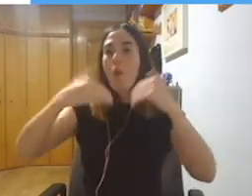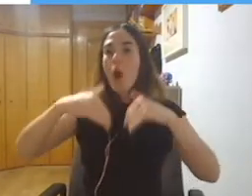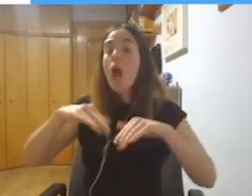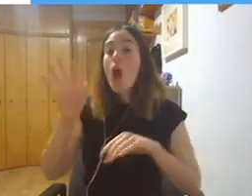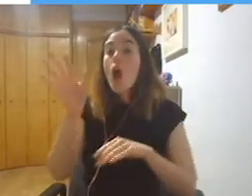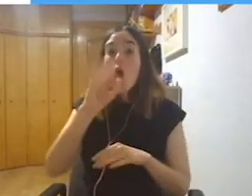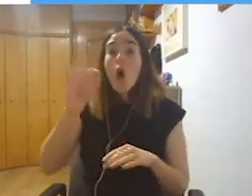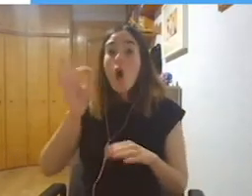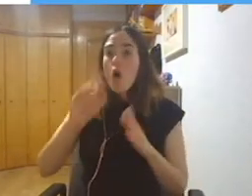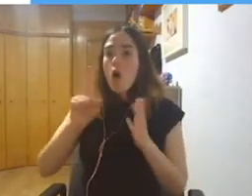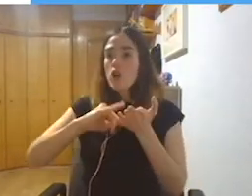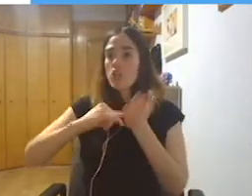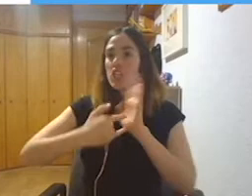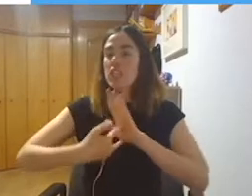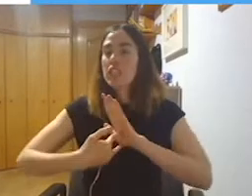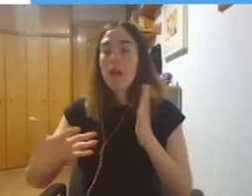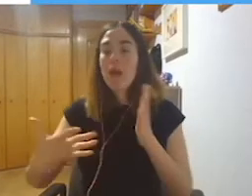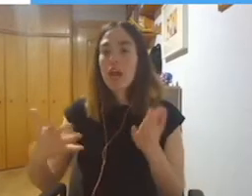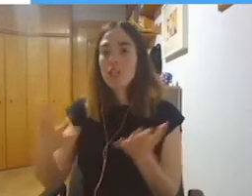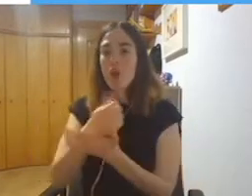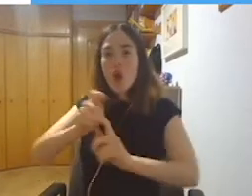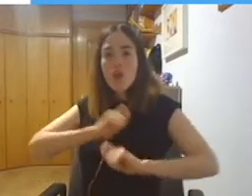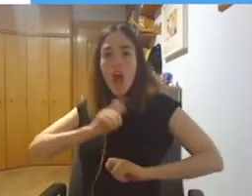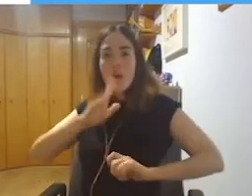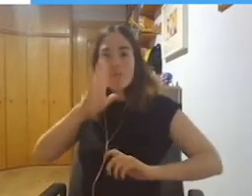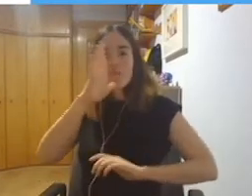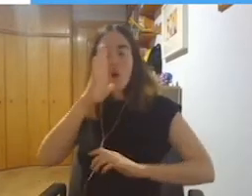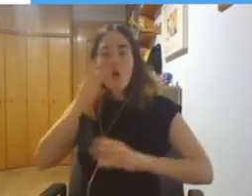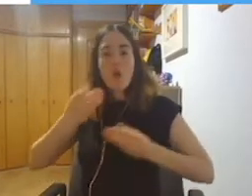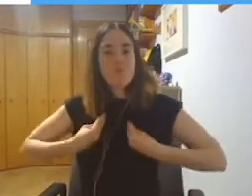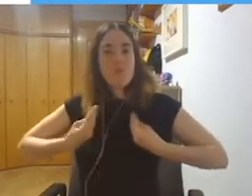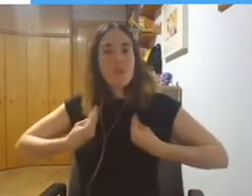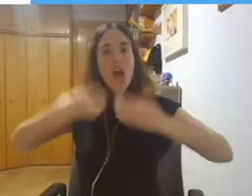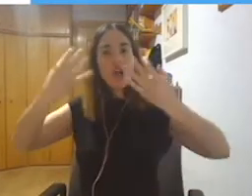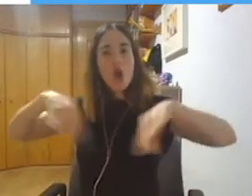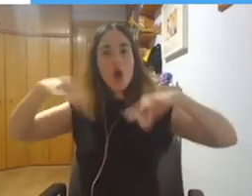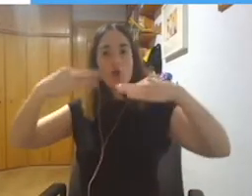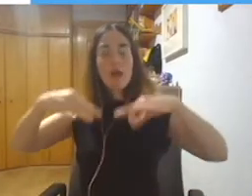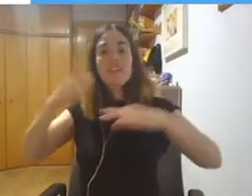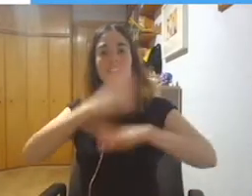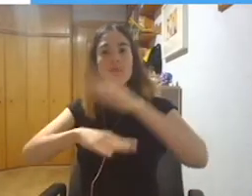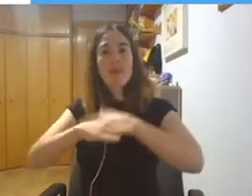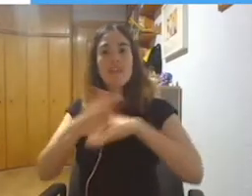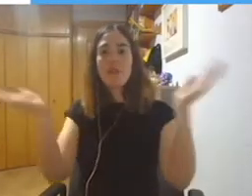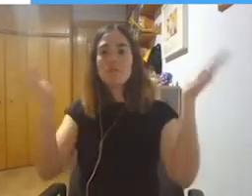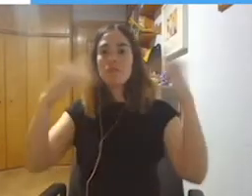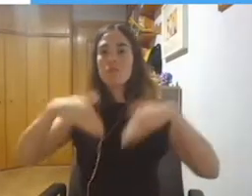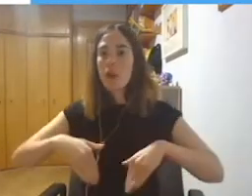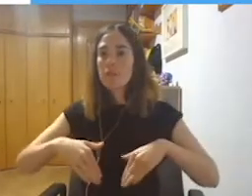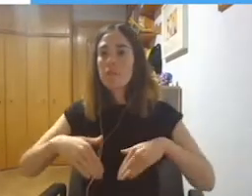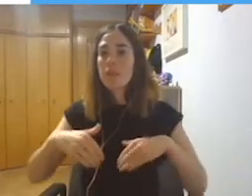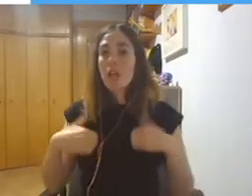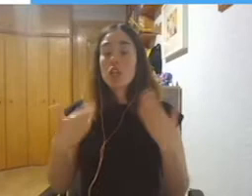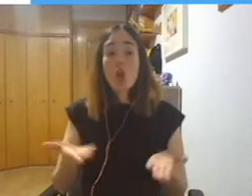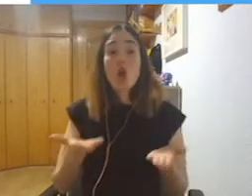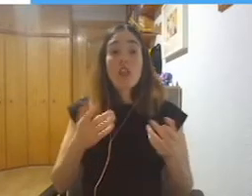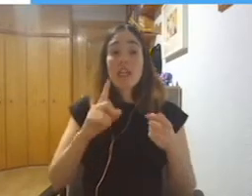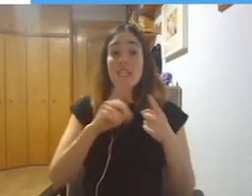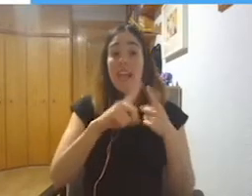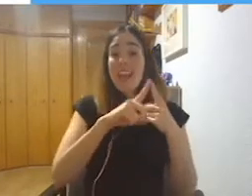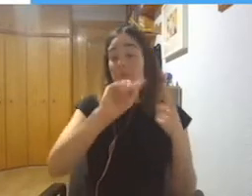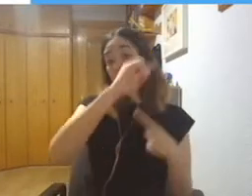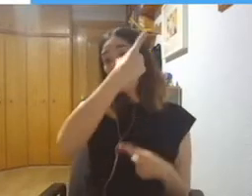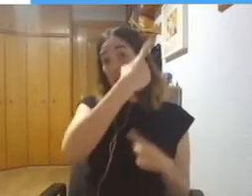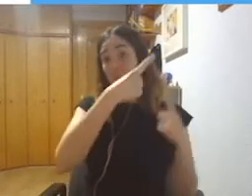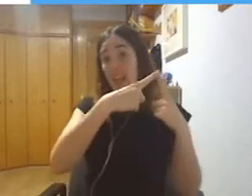todos los sistemas de accesibilidad para normalizar tu vida, tu discapacidad desaparece. Por ejemplo, el impairment para mí podría